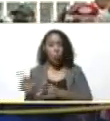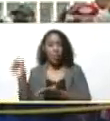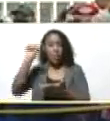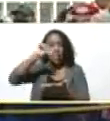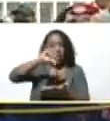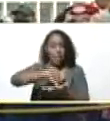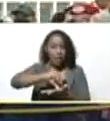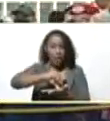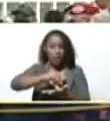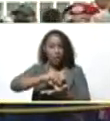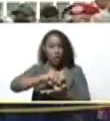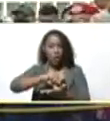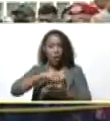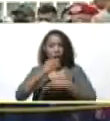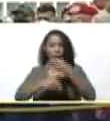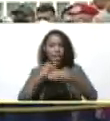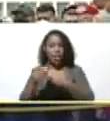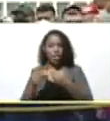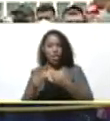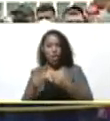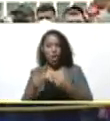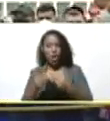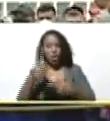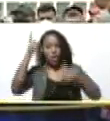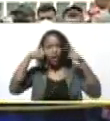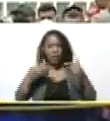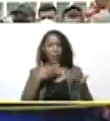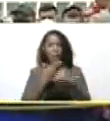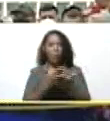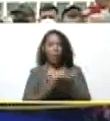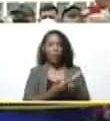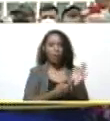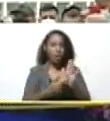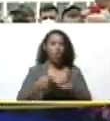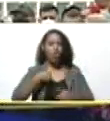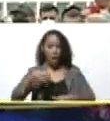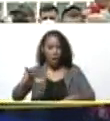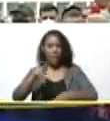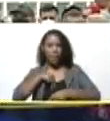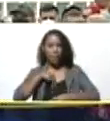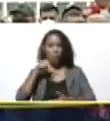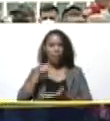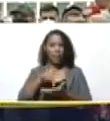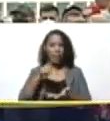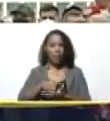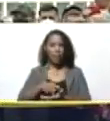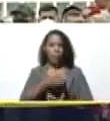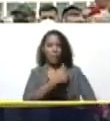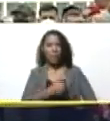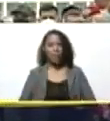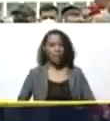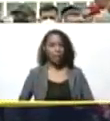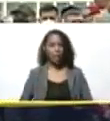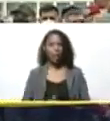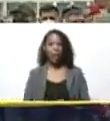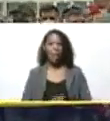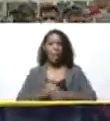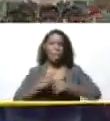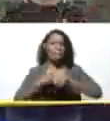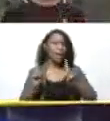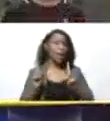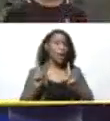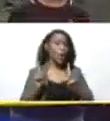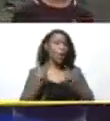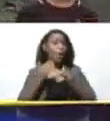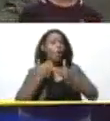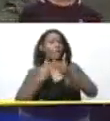Chávez. Chávez dijo, acepto ser candidato presidencial, pero si vamos a